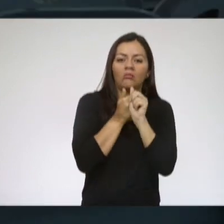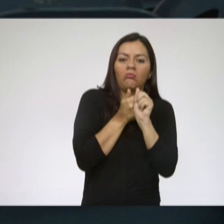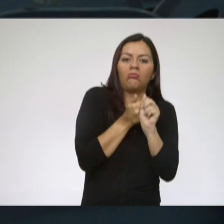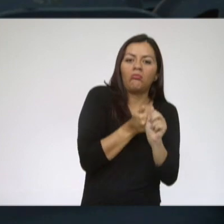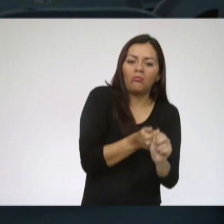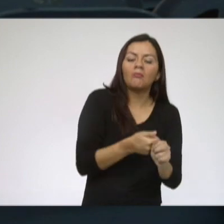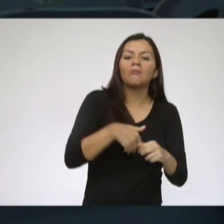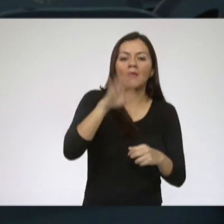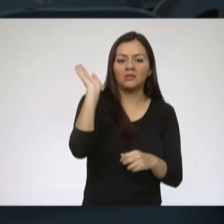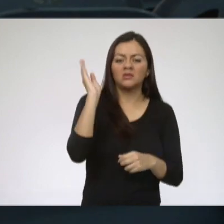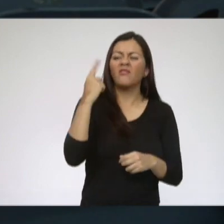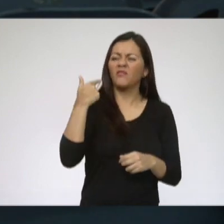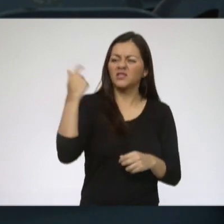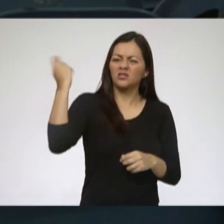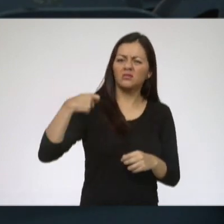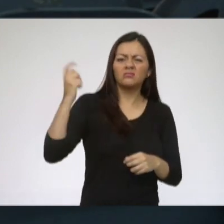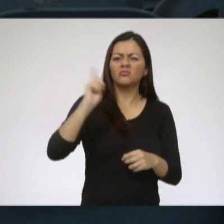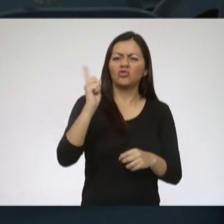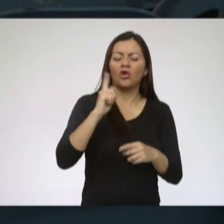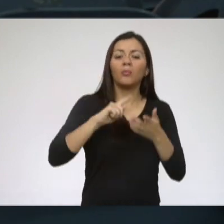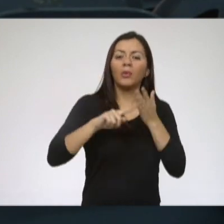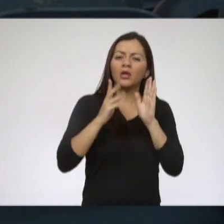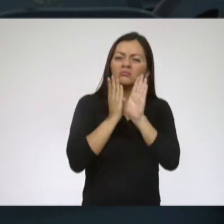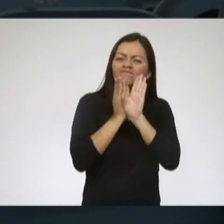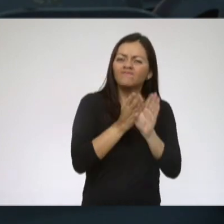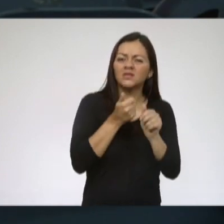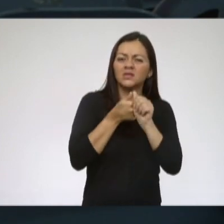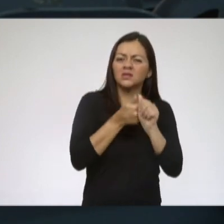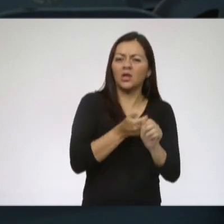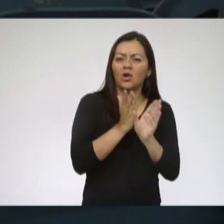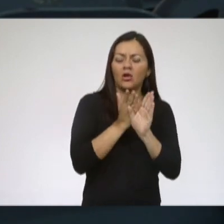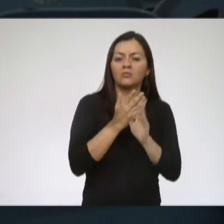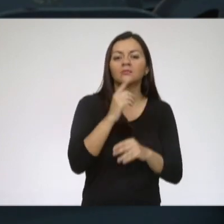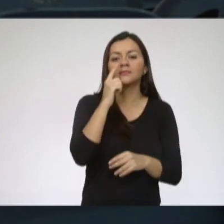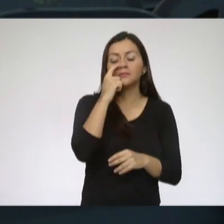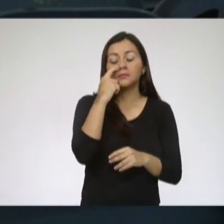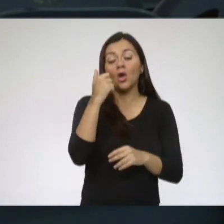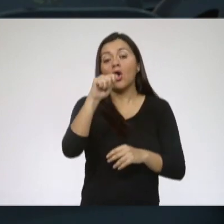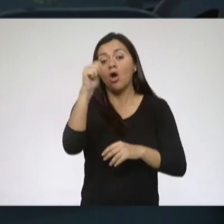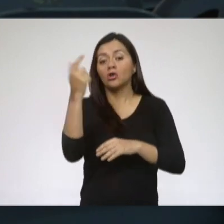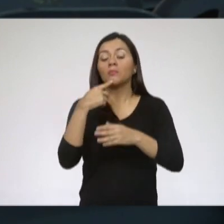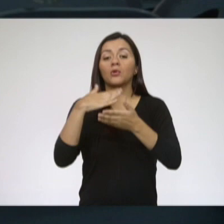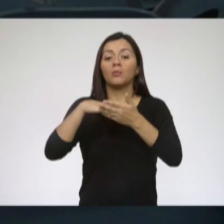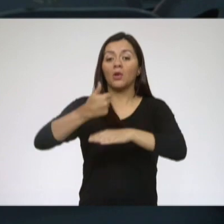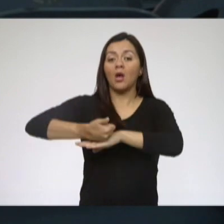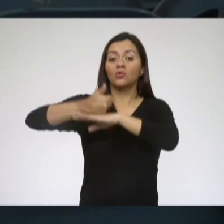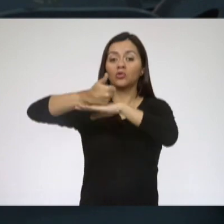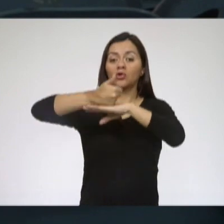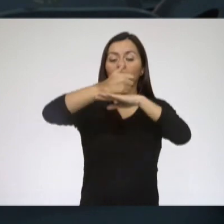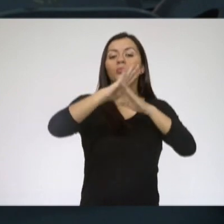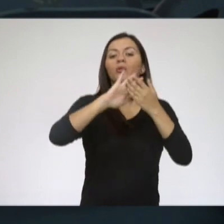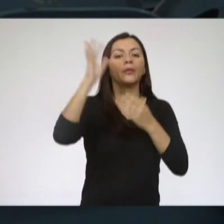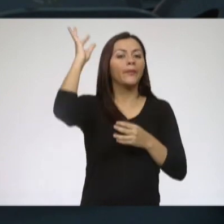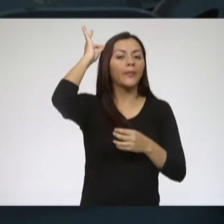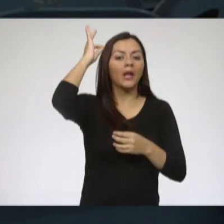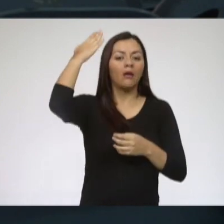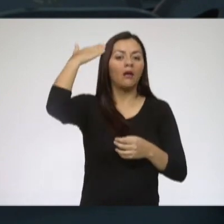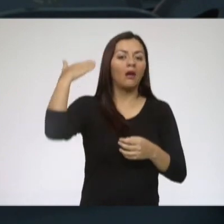física. Muchas personas obligan como si, con cierto grado de autoridad a otras sobre la imagen, por ejemplo del cabello.